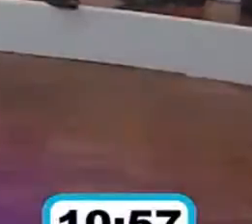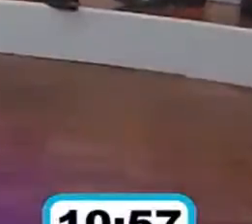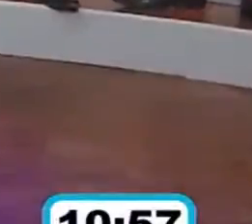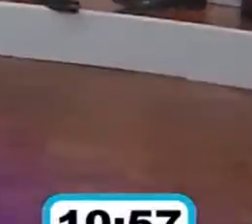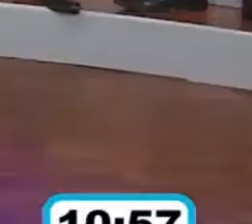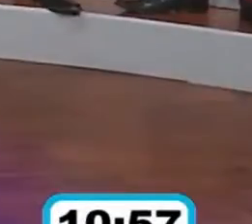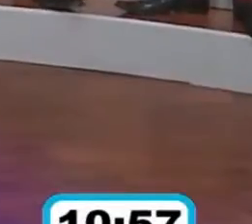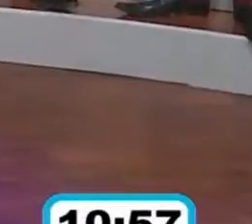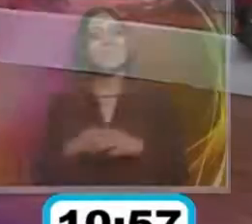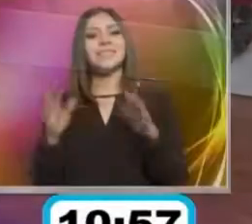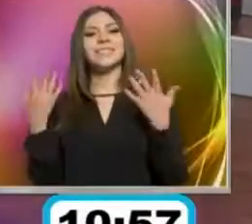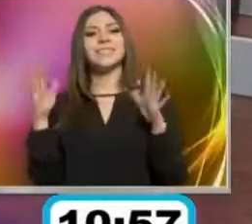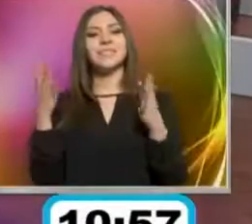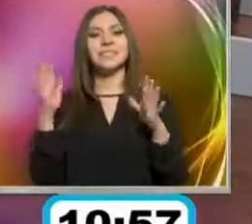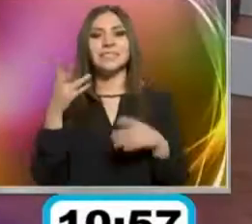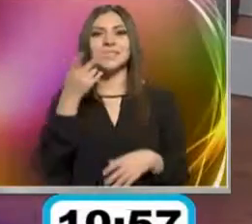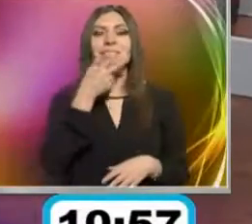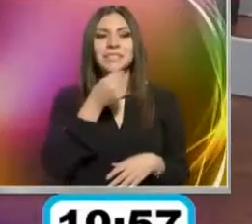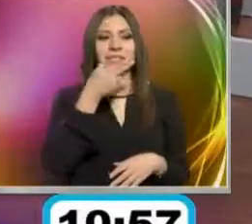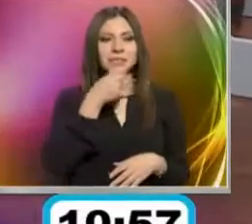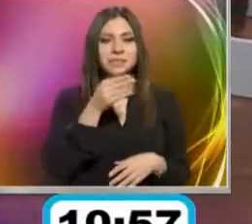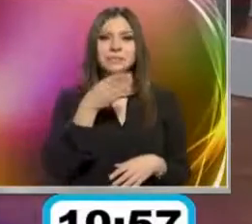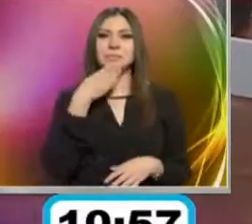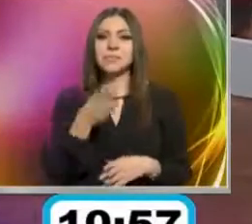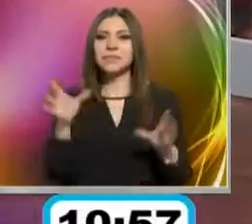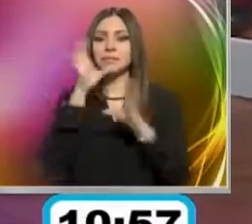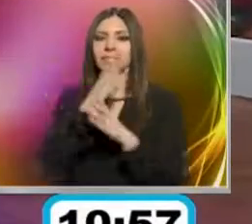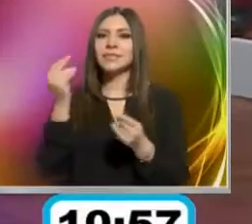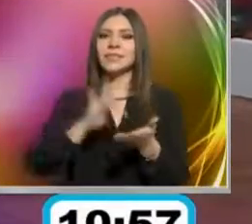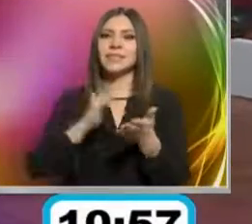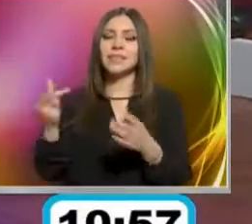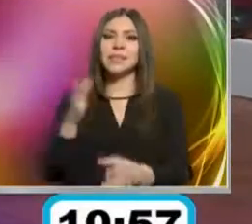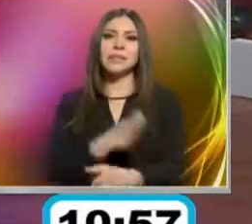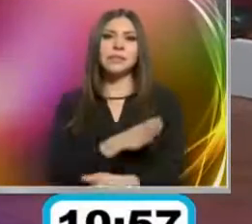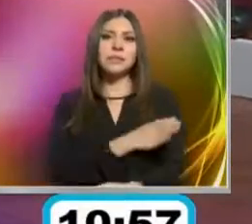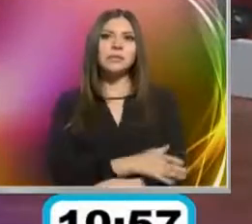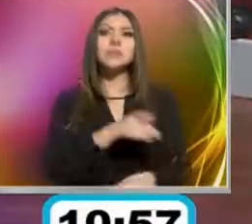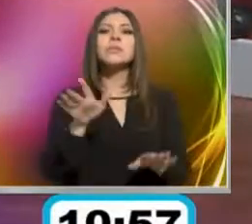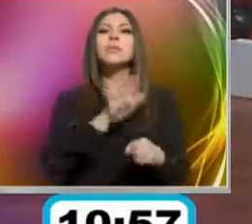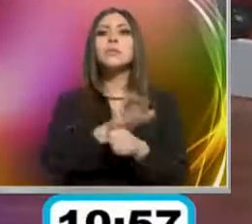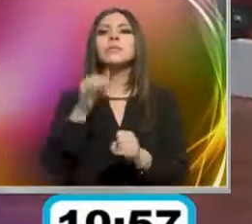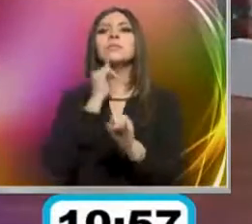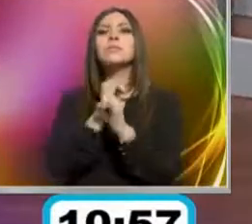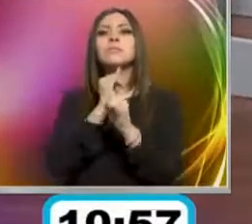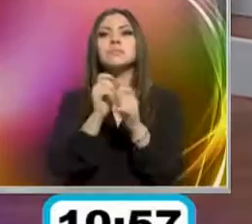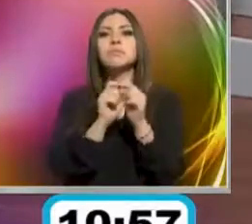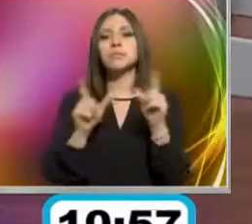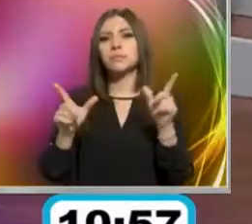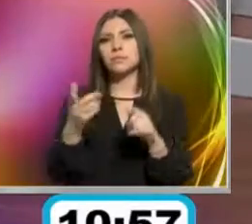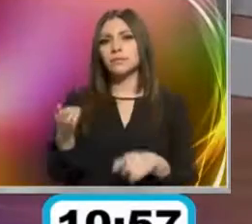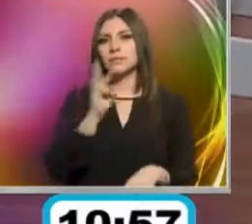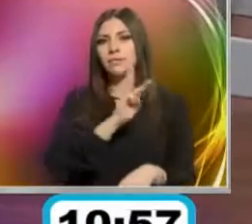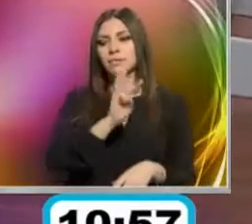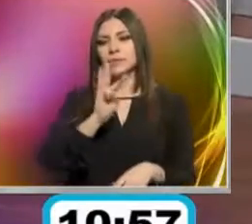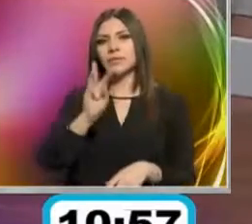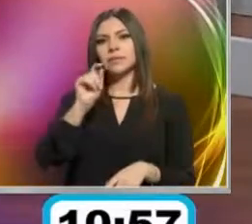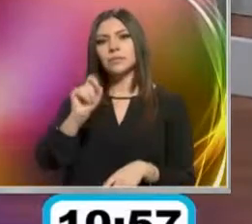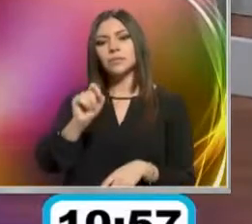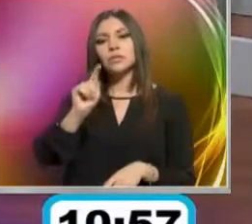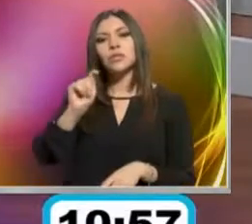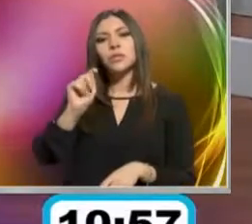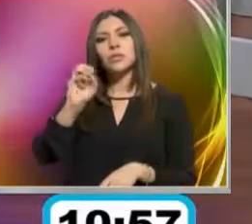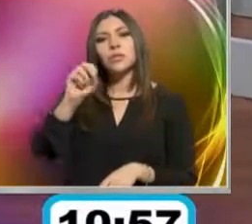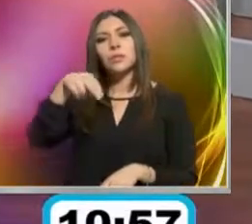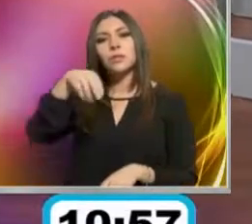Venga, fuerte el aplauso. Buen tema de tu Gracias. autoría, mi querido Toño. Muchas gracias por gracias. acompañarlo. Redes sociales. Redes sociales me van a encontrar como www.tono